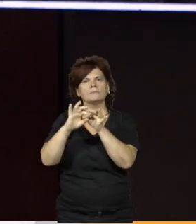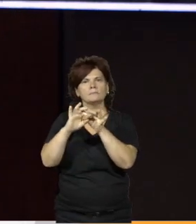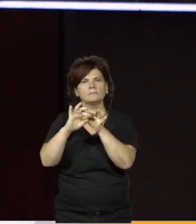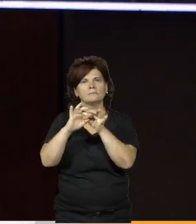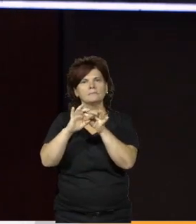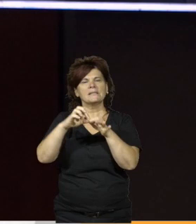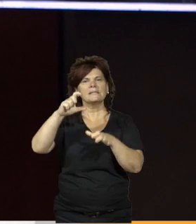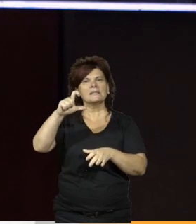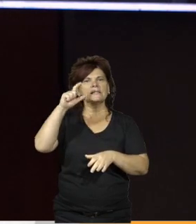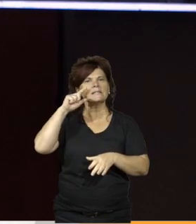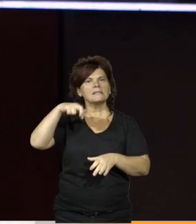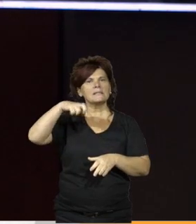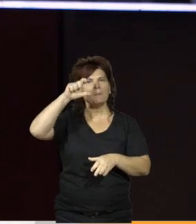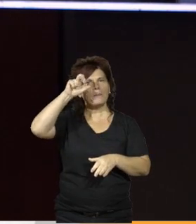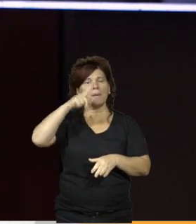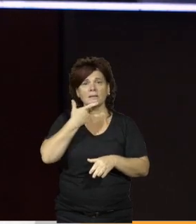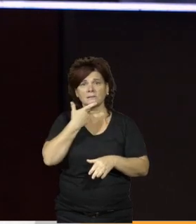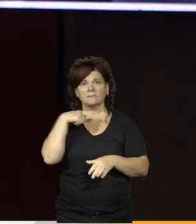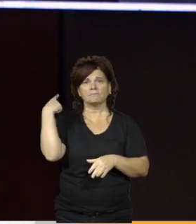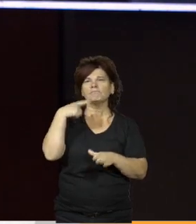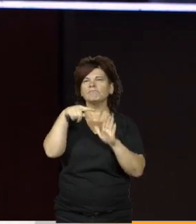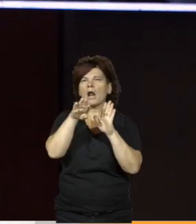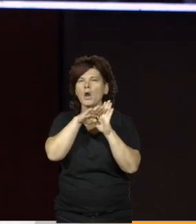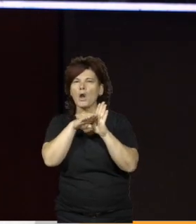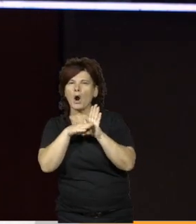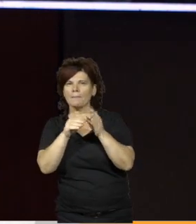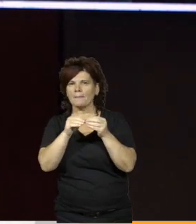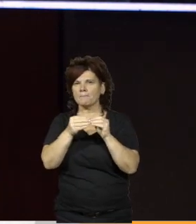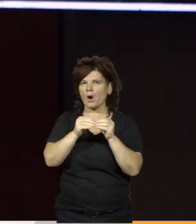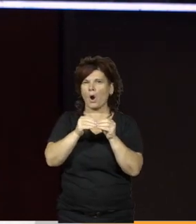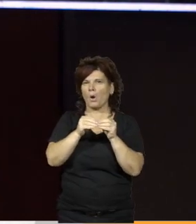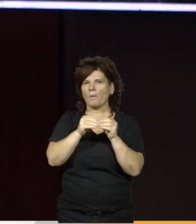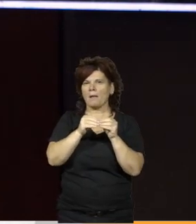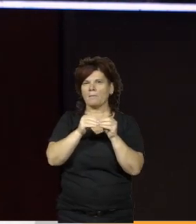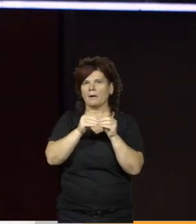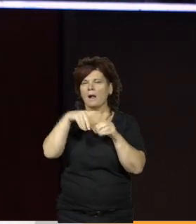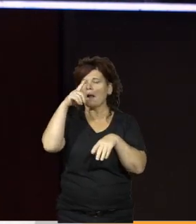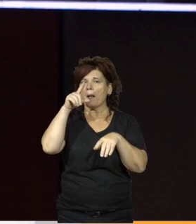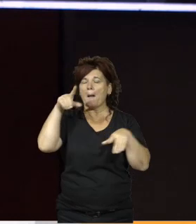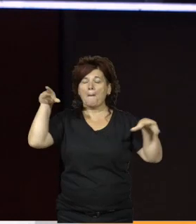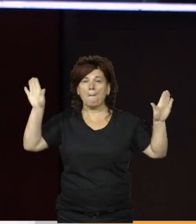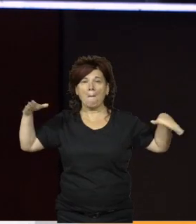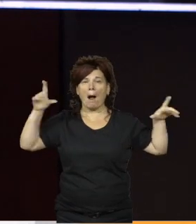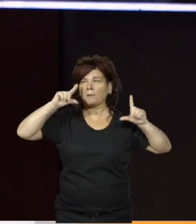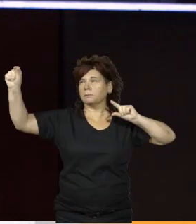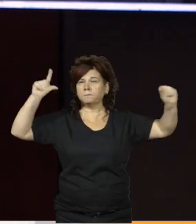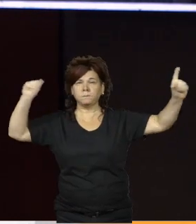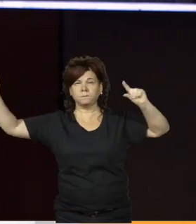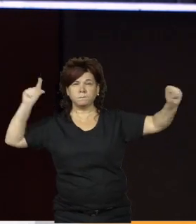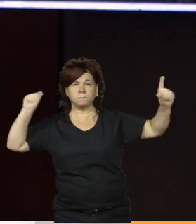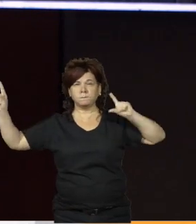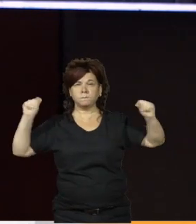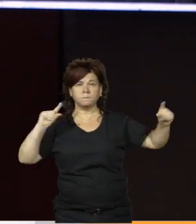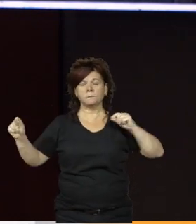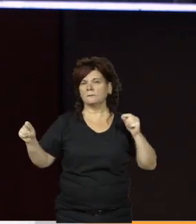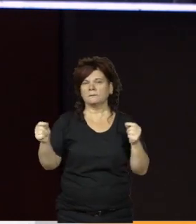porque es la norma internacional. Nosotros tenemos problemas de fuga de pájaros, de contrabando, tenemos poca